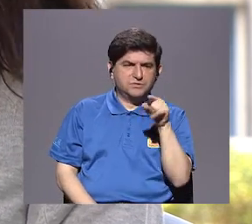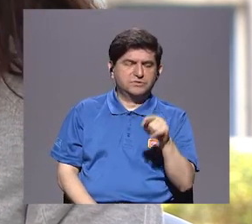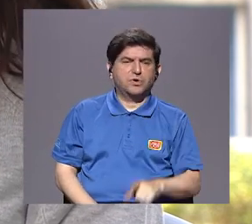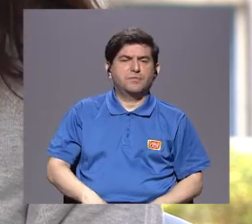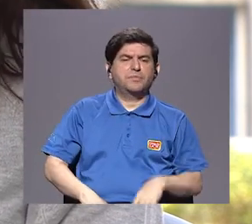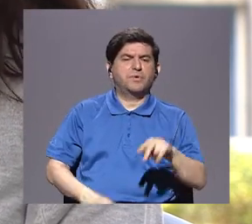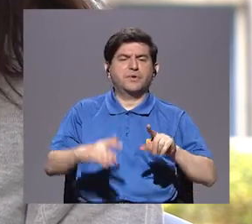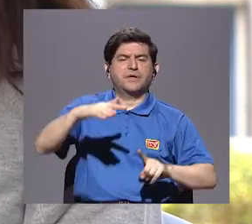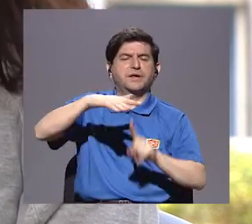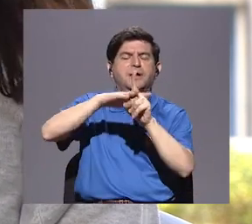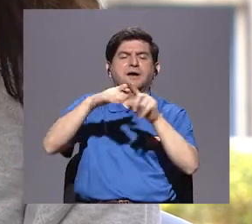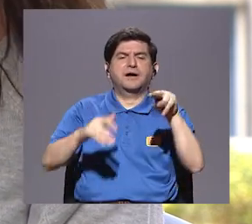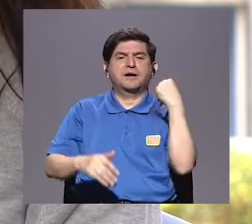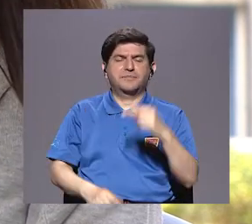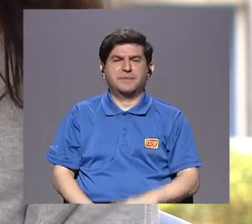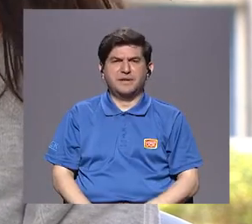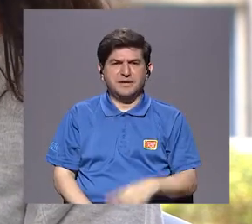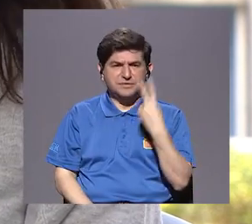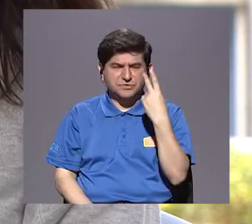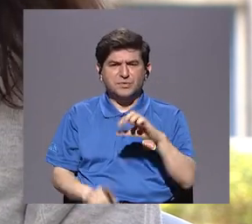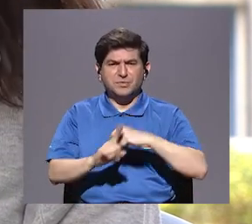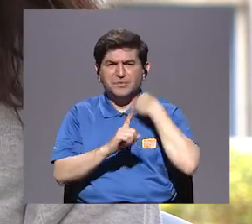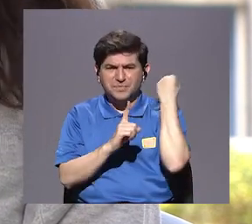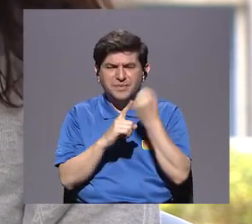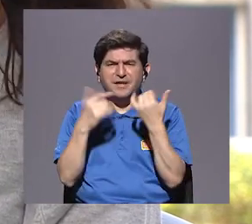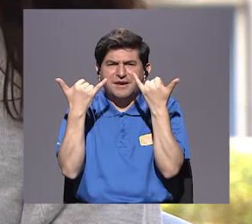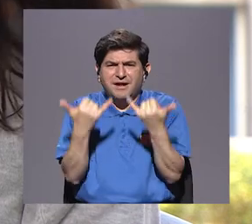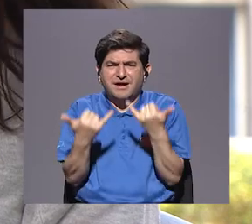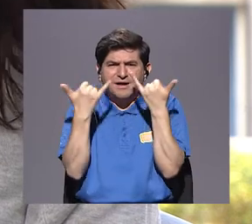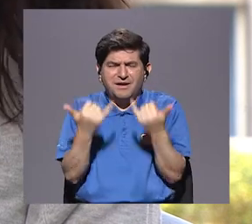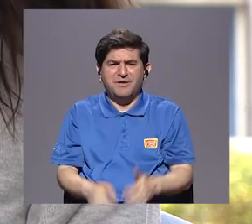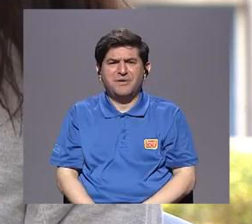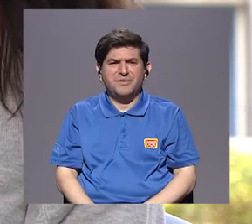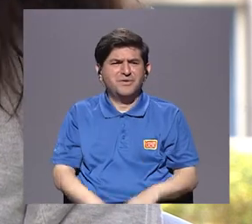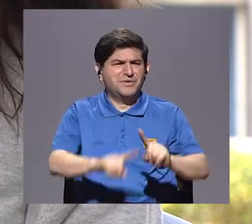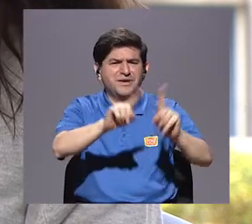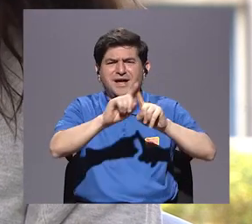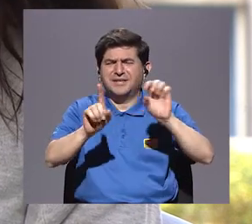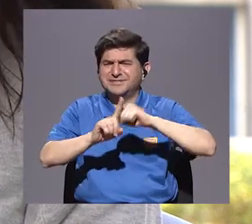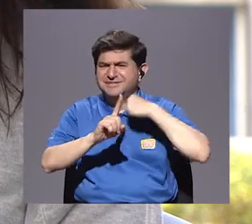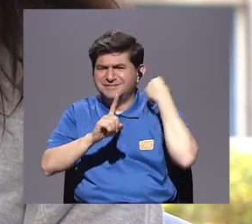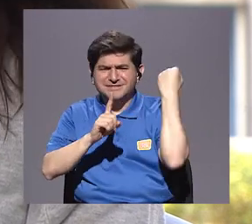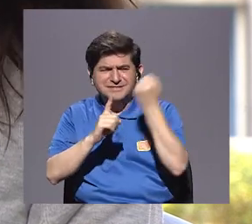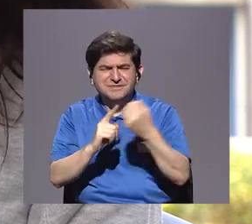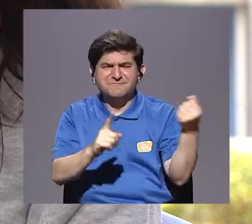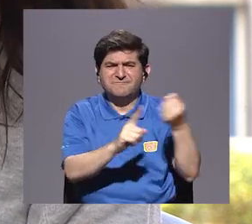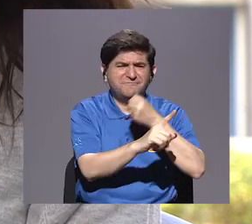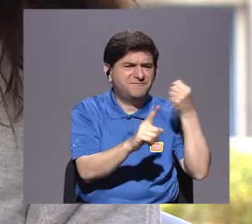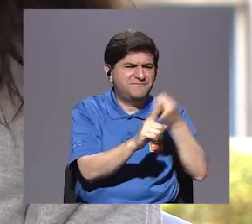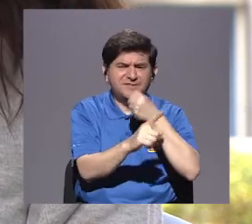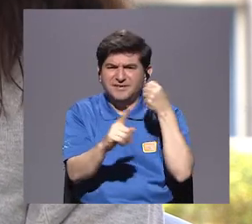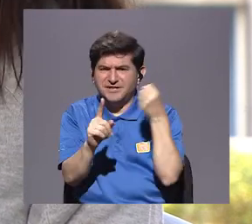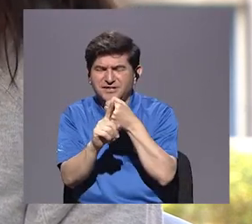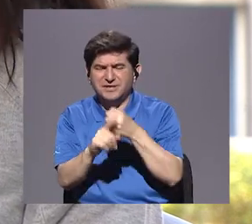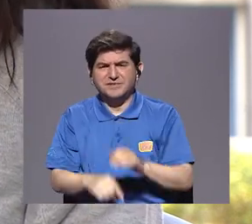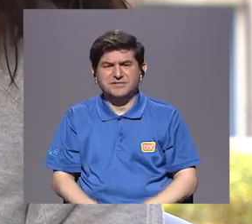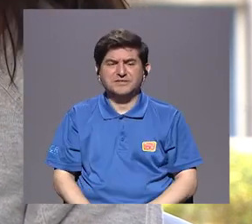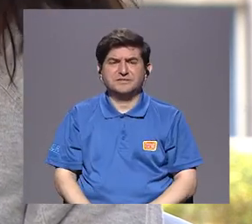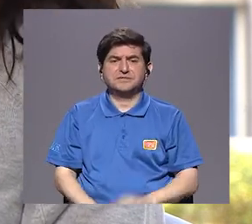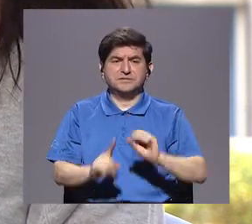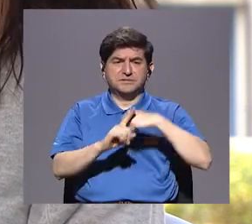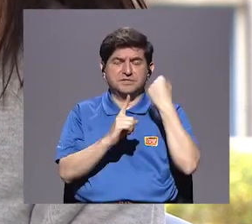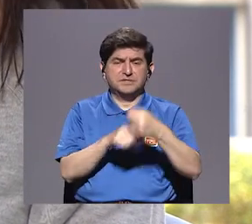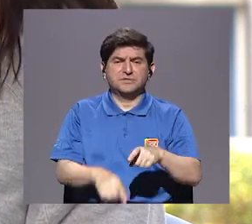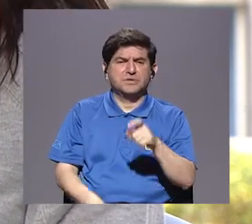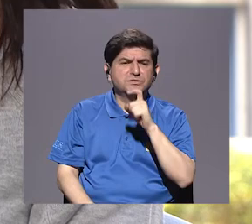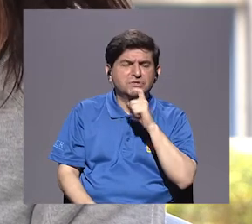las noticias. Uh-huh. Estamos viendo en nuestra sociedad muchas situaciones de violencia, muchas situaciones